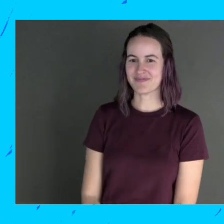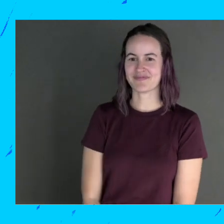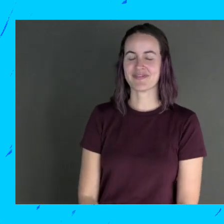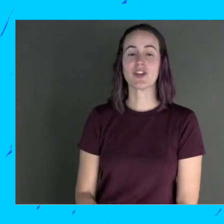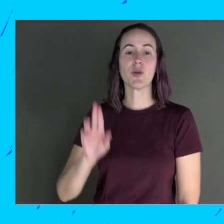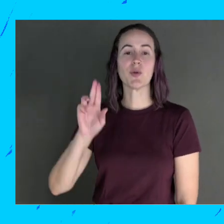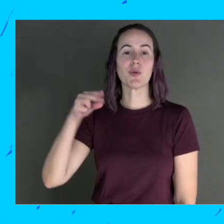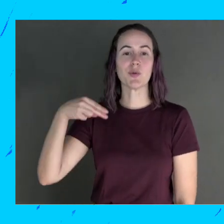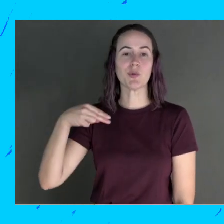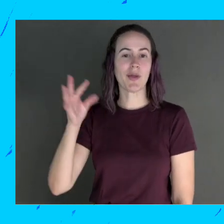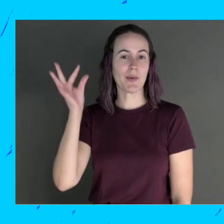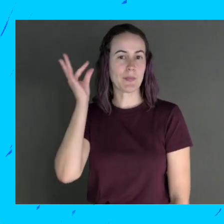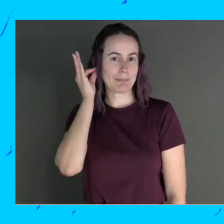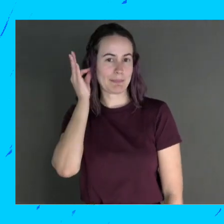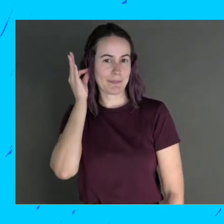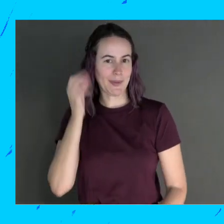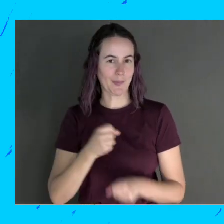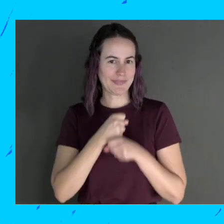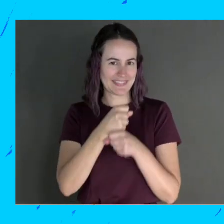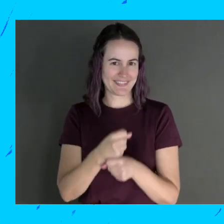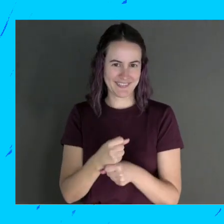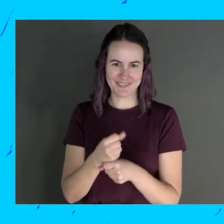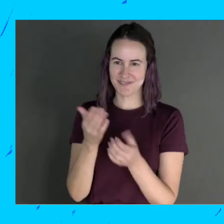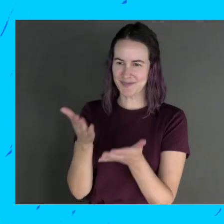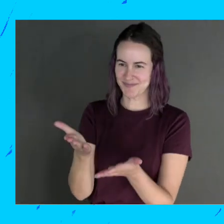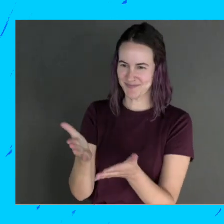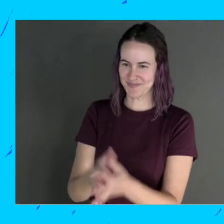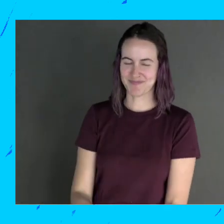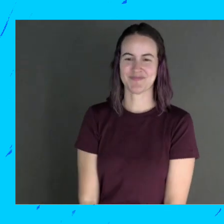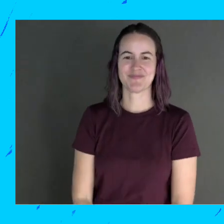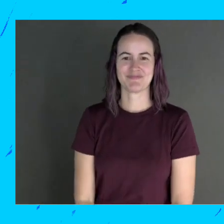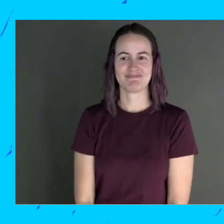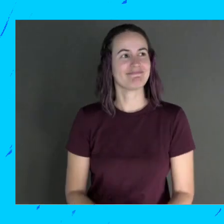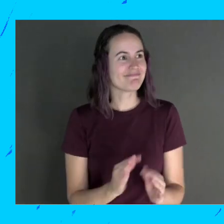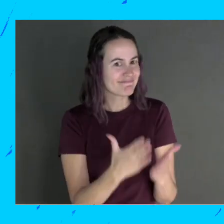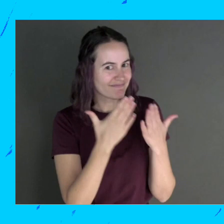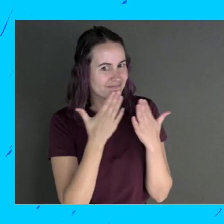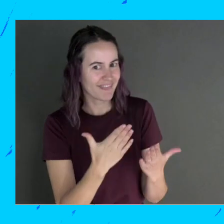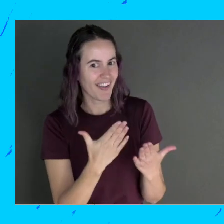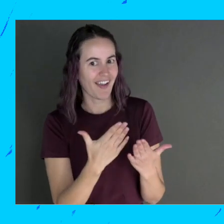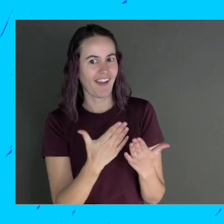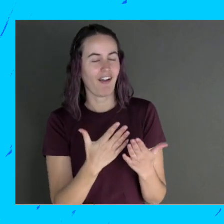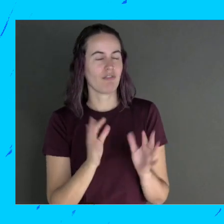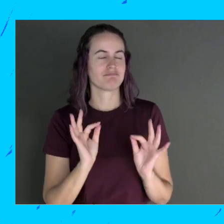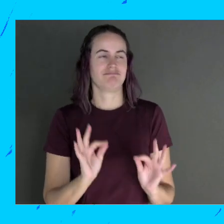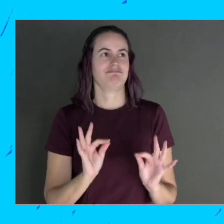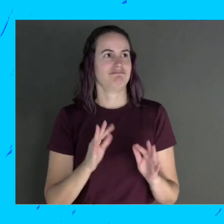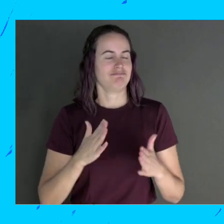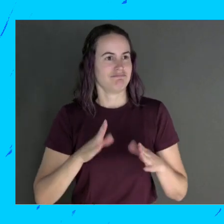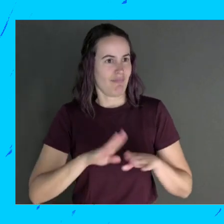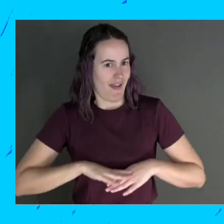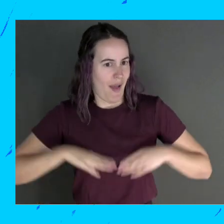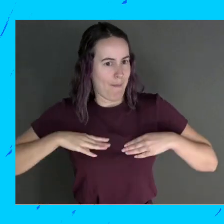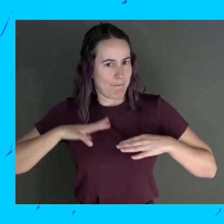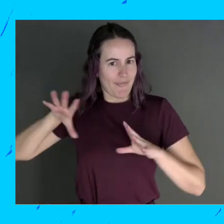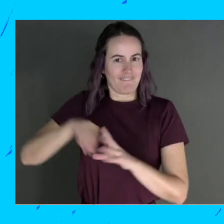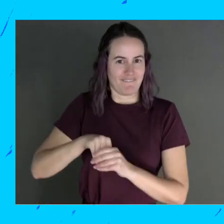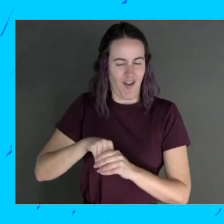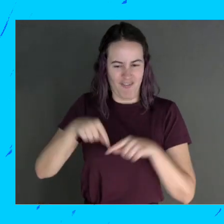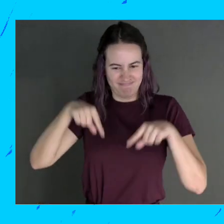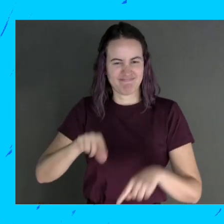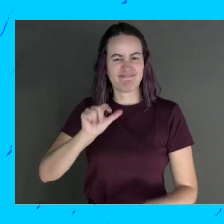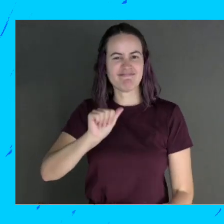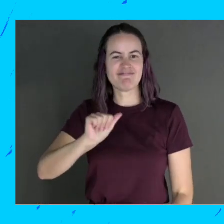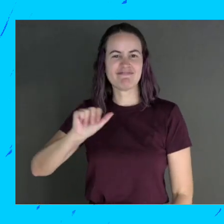Nancy de UN, de ONU Mujeres, ¿no? Bueno, muchas gracias. Estoy muy contento de ser parte de esta